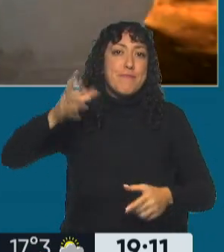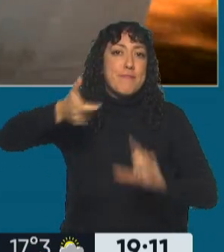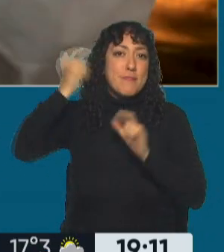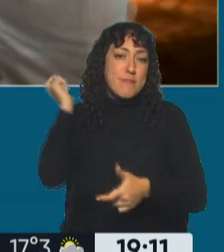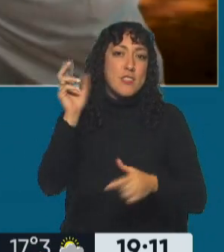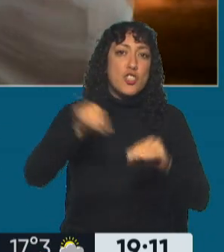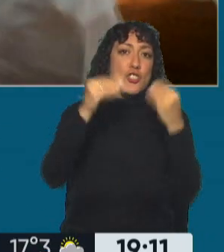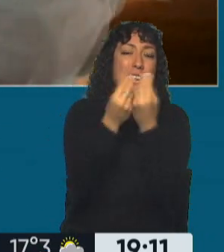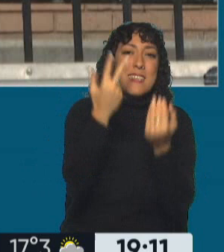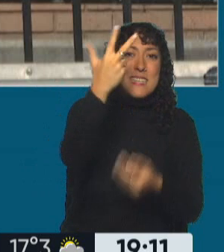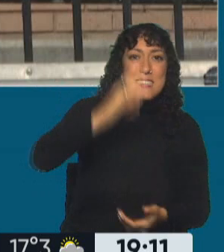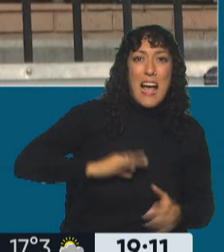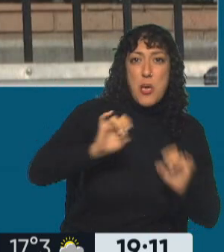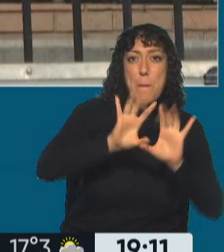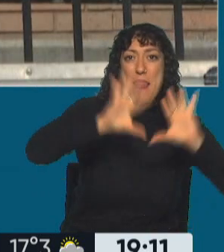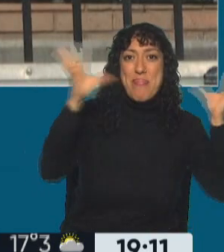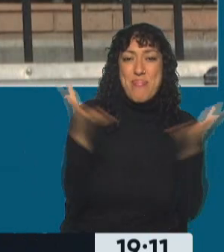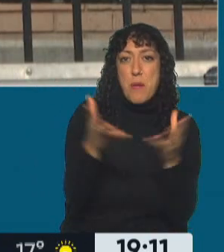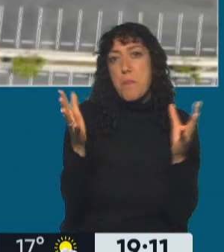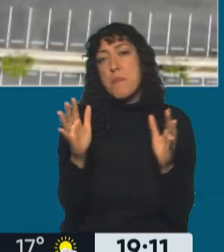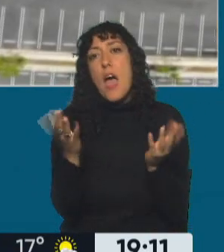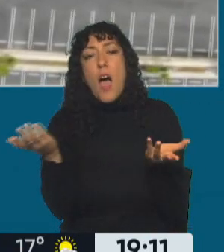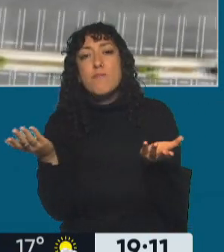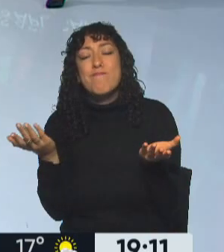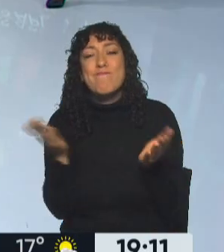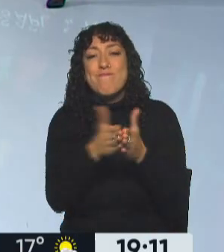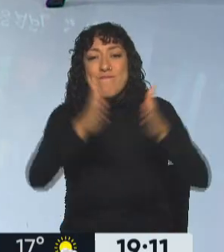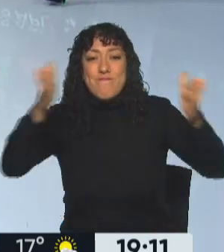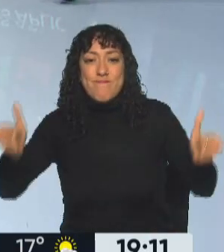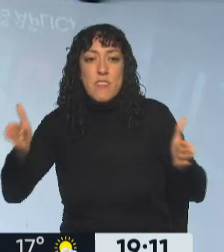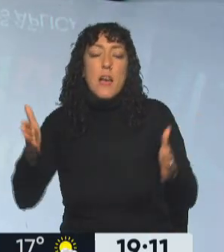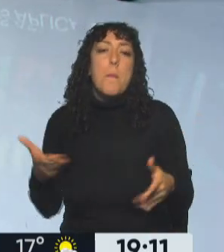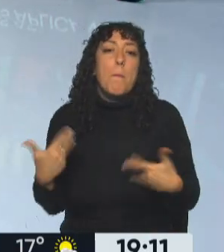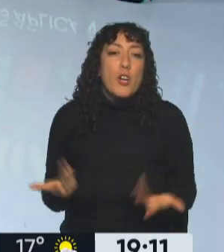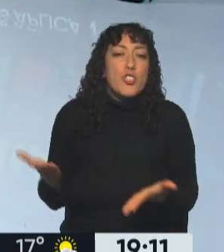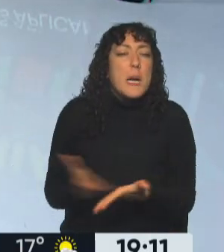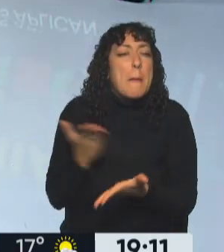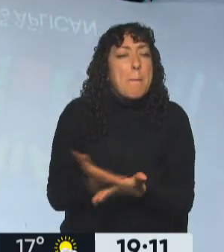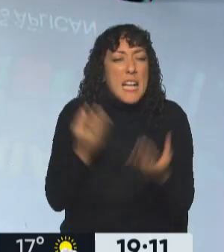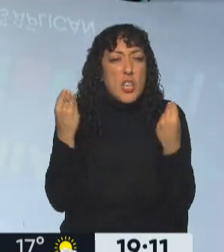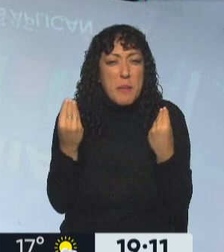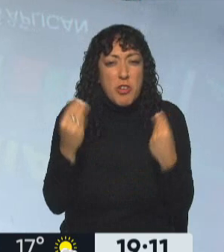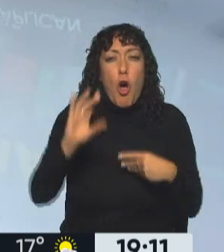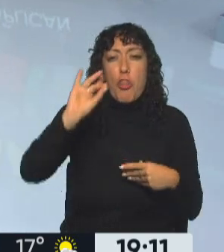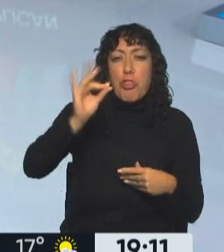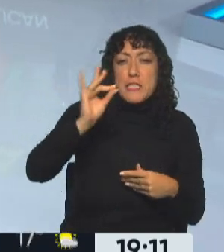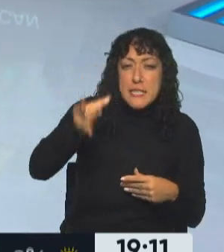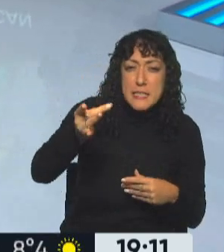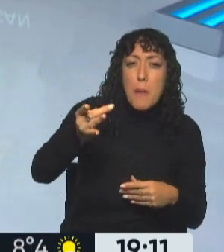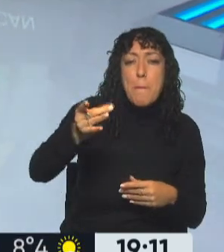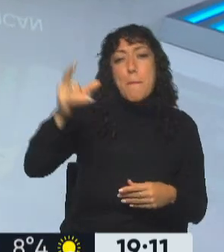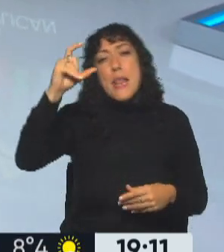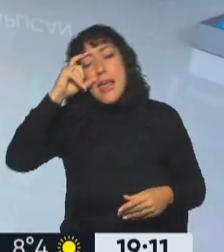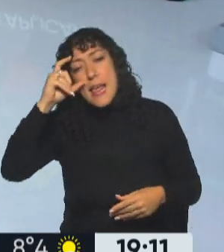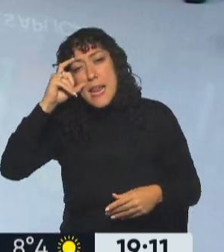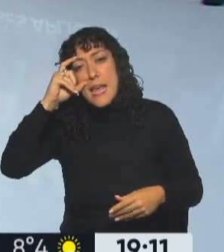estos 3 años de pandemia en el mundo, y para eso hacemos un repaso. ¿Qué pasó? Diciembre,